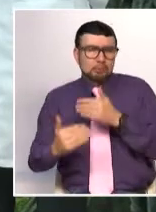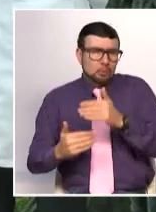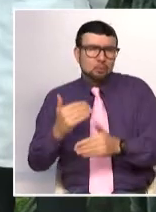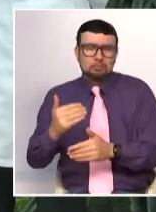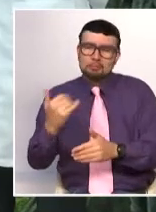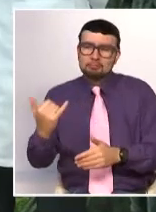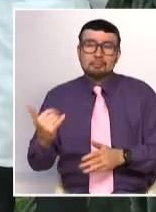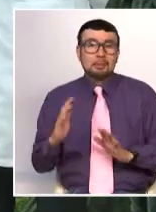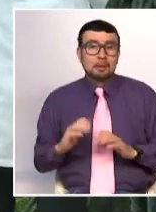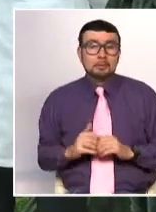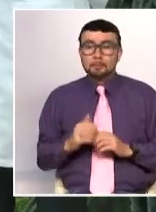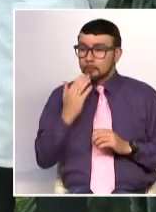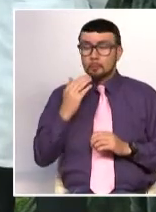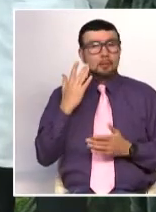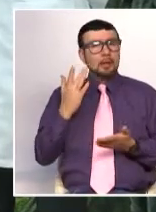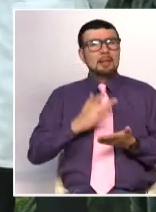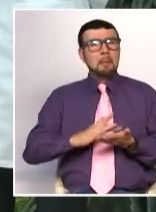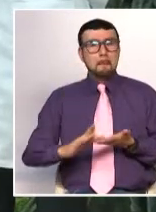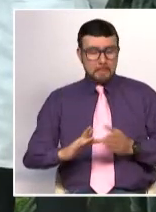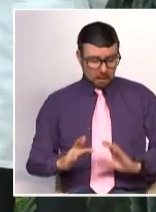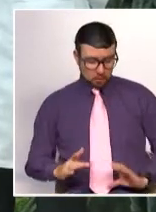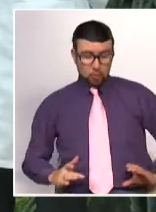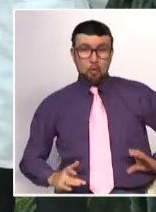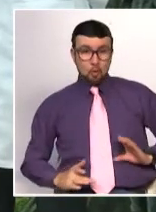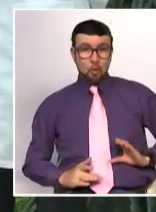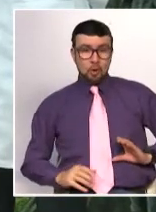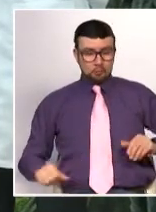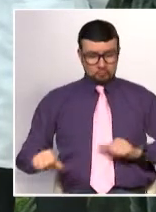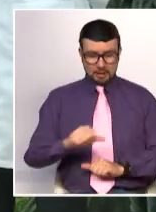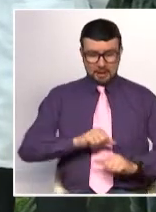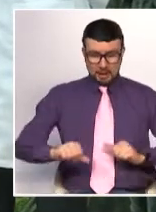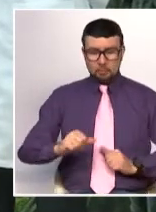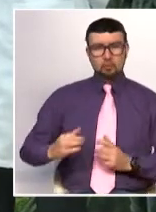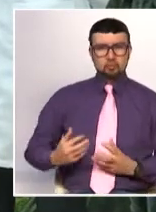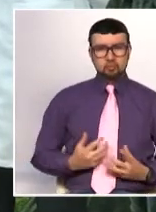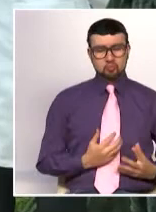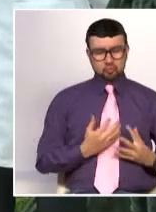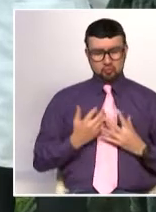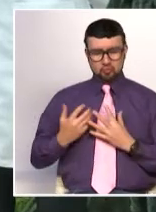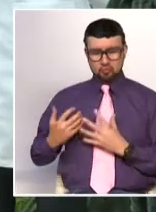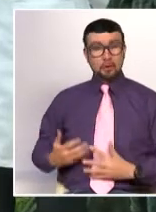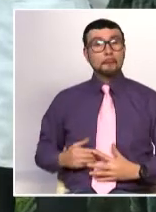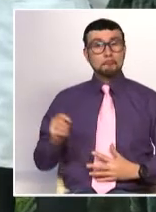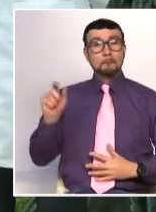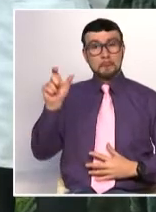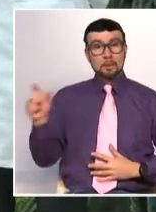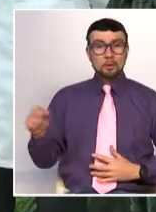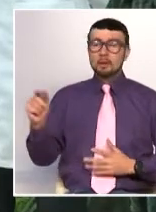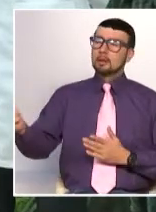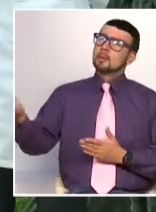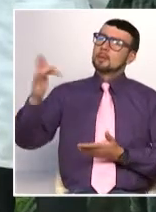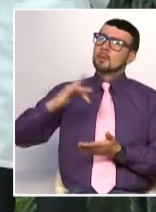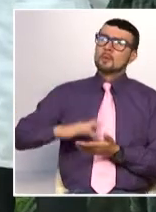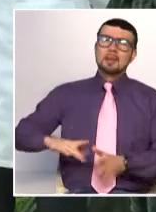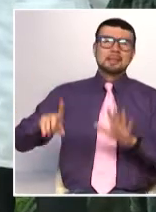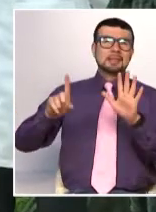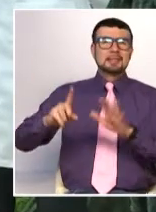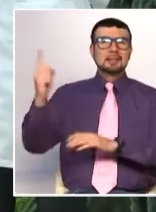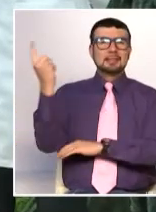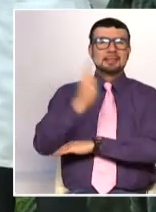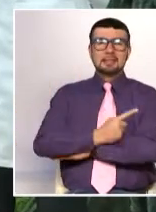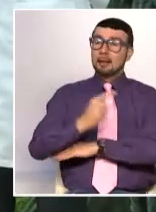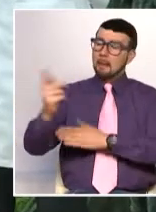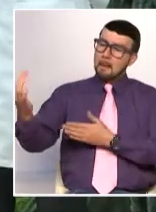la limpieza de colon con recambio y flora intestinal las personas que vienen y se quedan en nuestra casa hotel de los parques de la salud